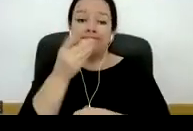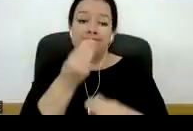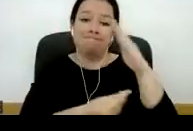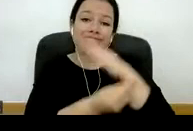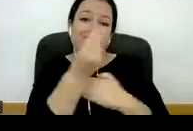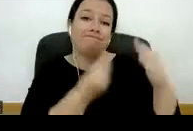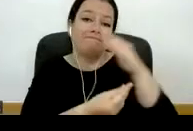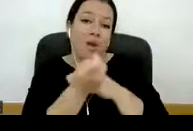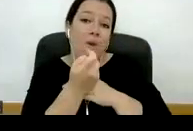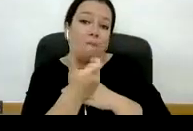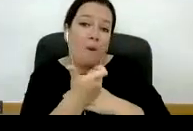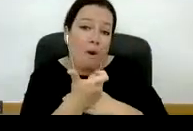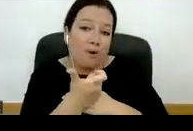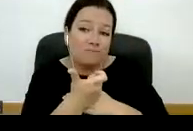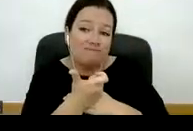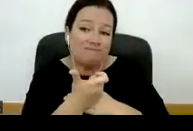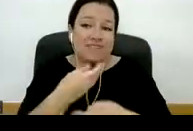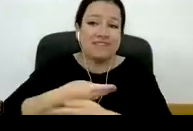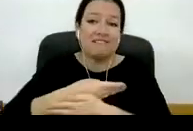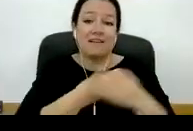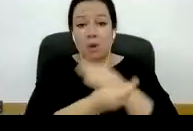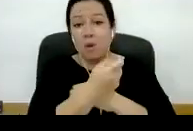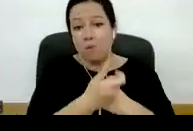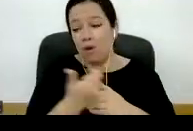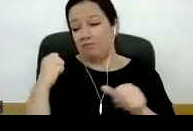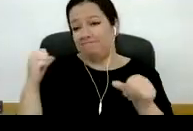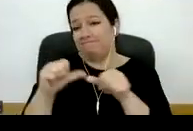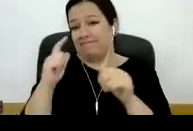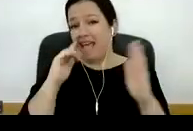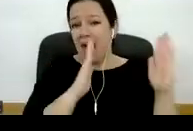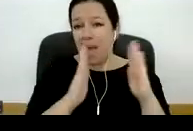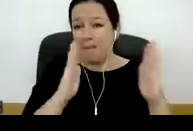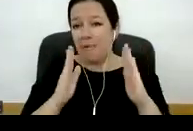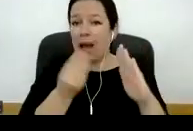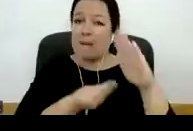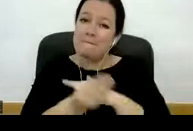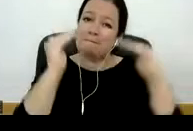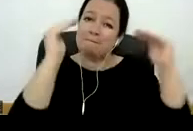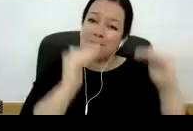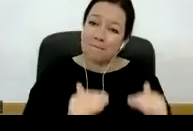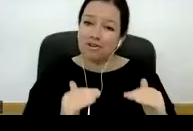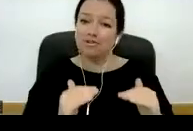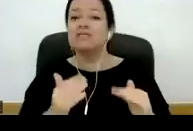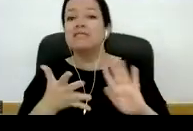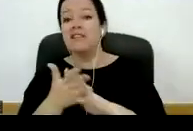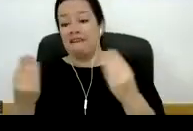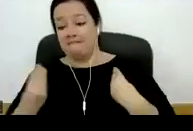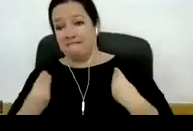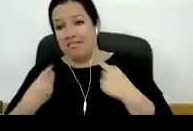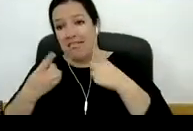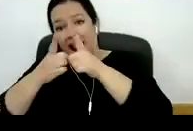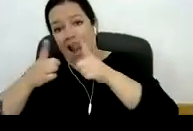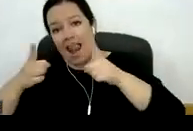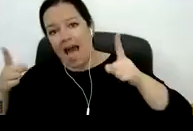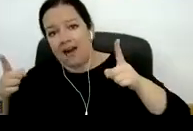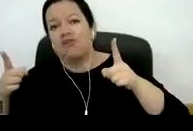habido en determinados momentos de estos años, de estas últimas décadas, asociado sin duda al aumento